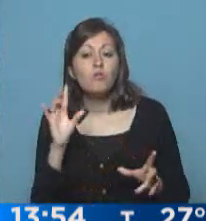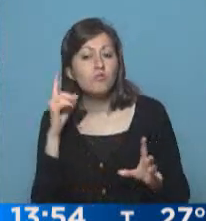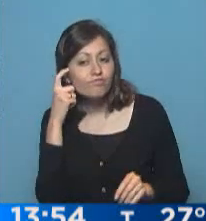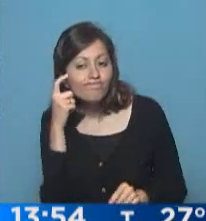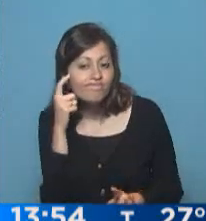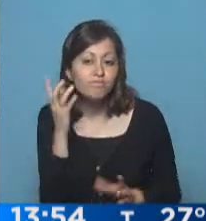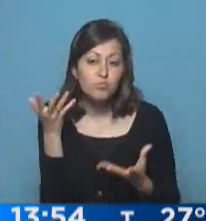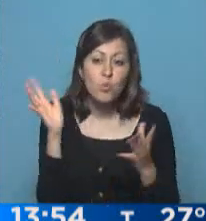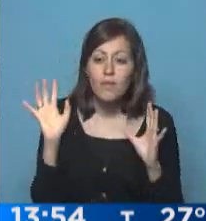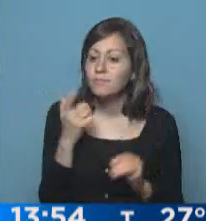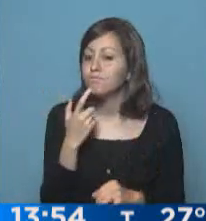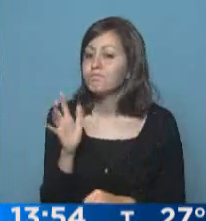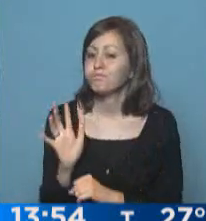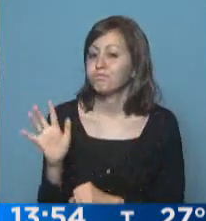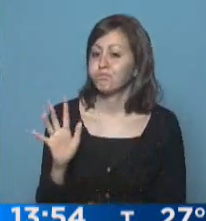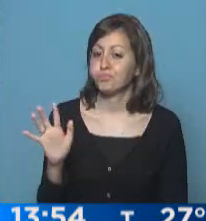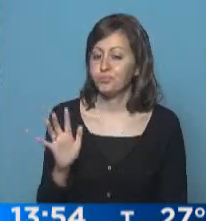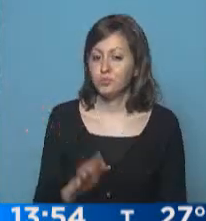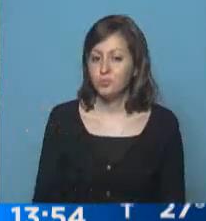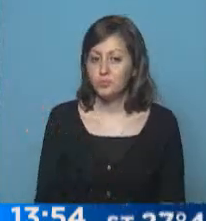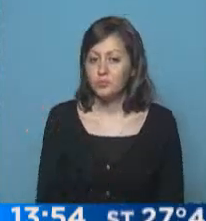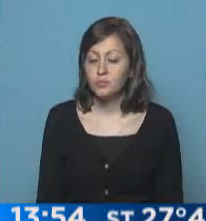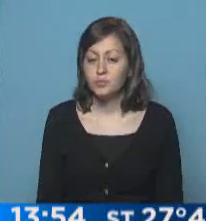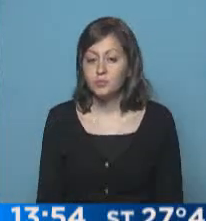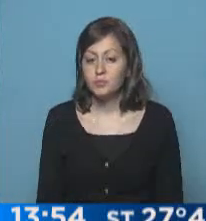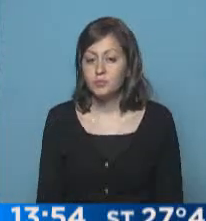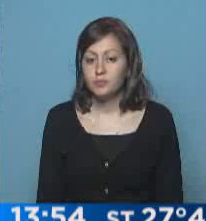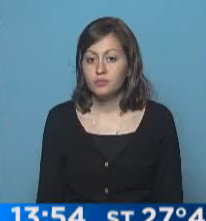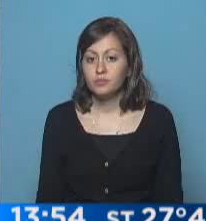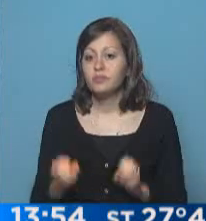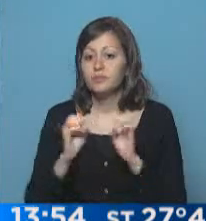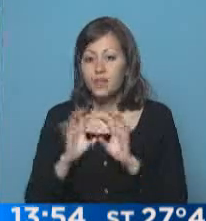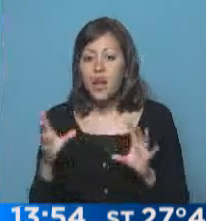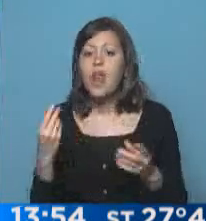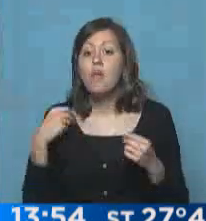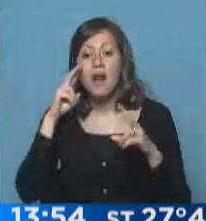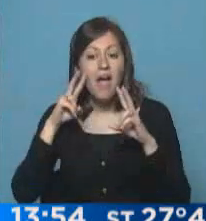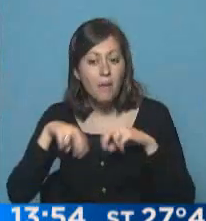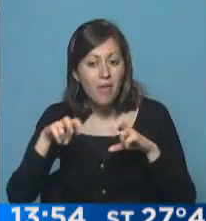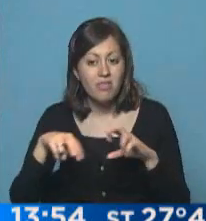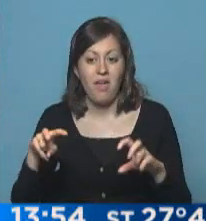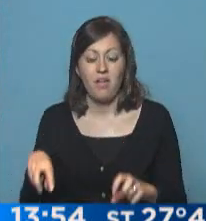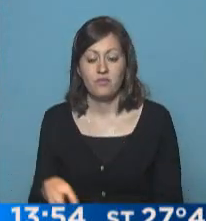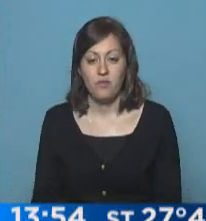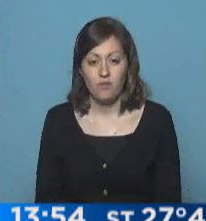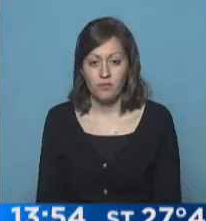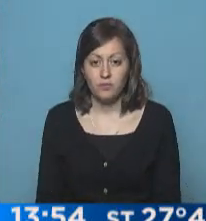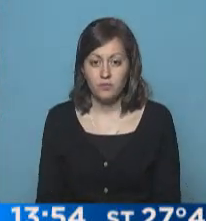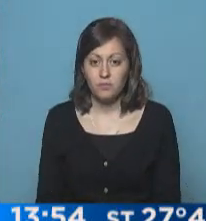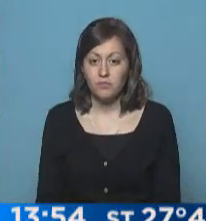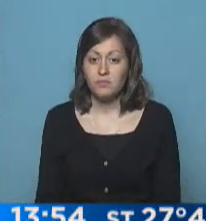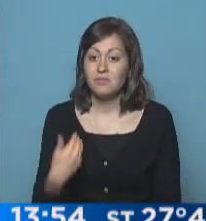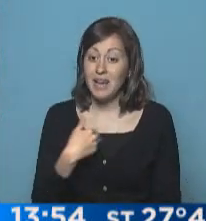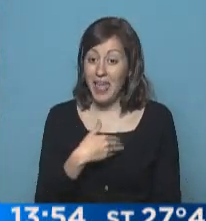trabajo y que son una Pauta Clara para la estrategia de investigación penal la mamá de